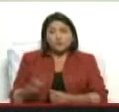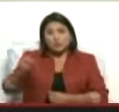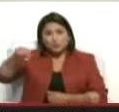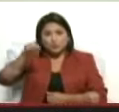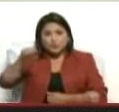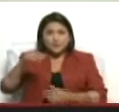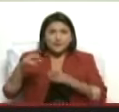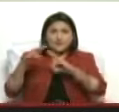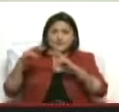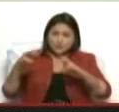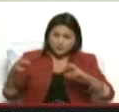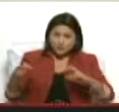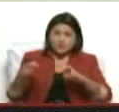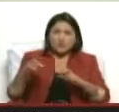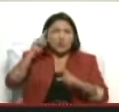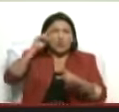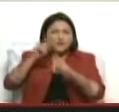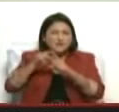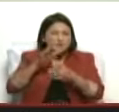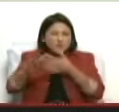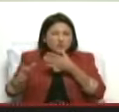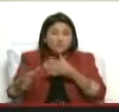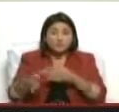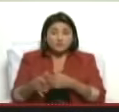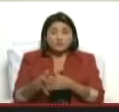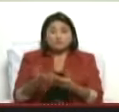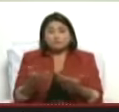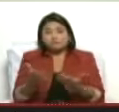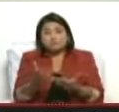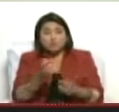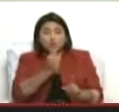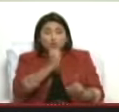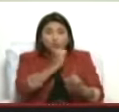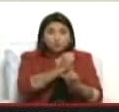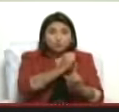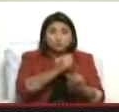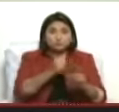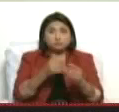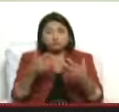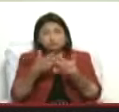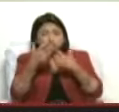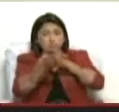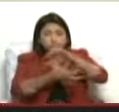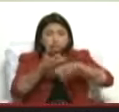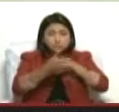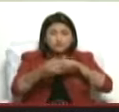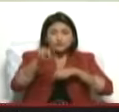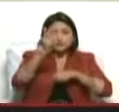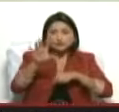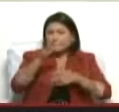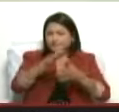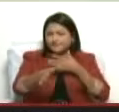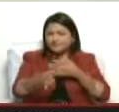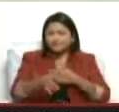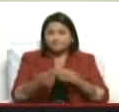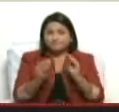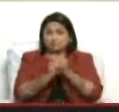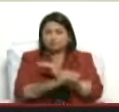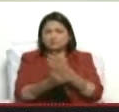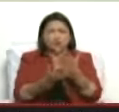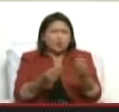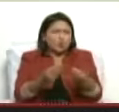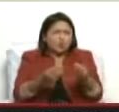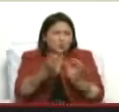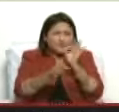del Ministerio Público tenía como fin realizar atentados violentos en el país